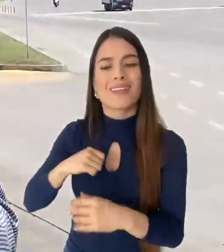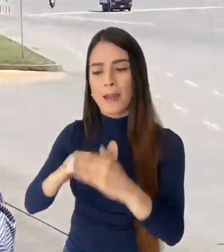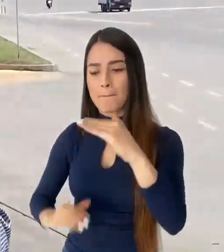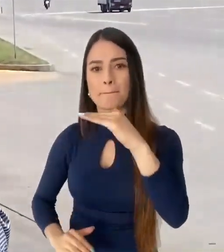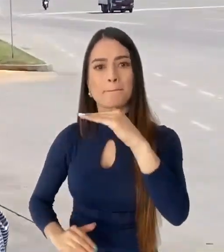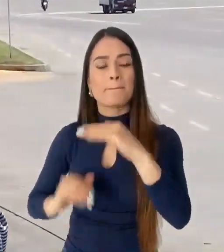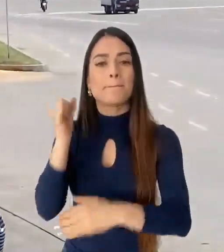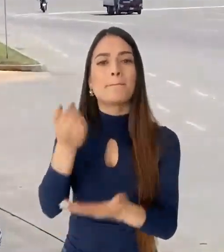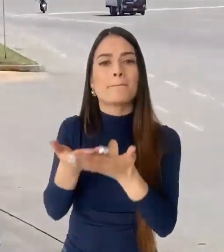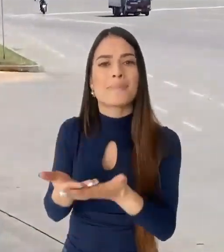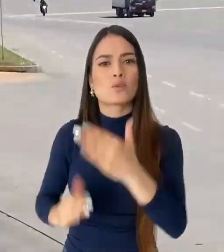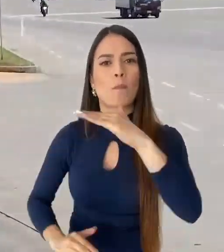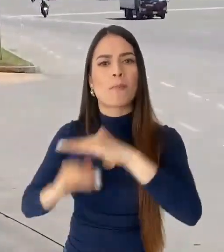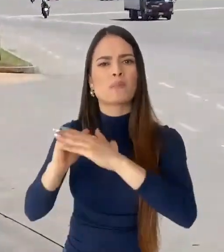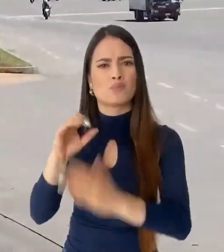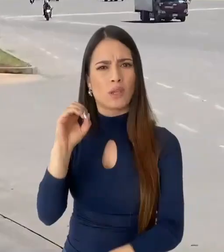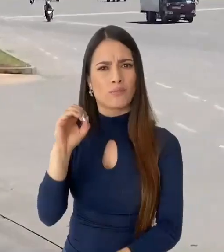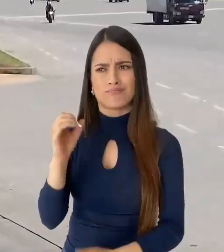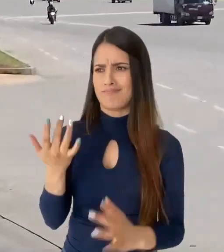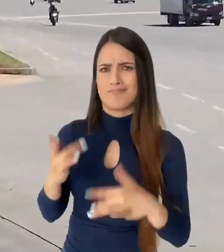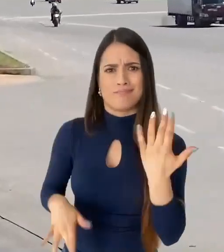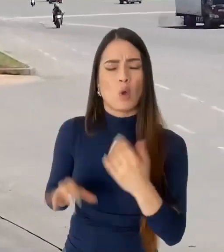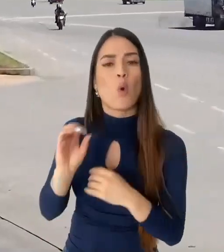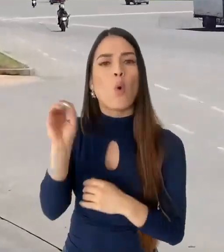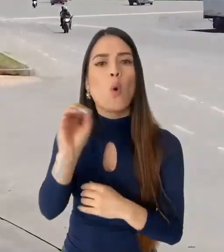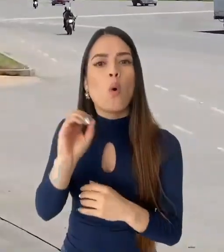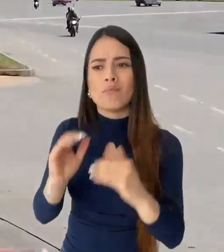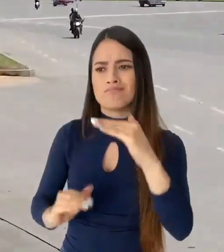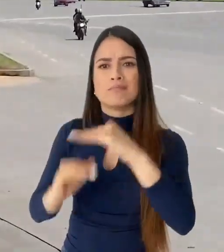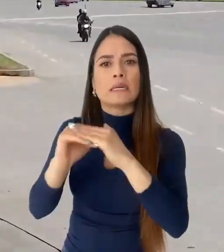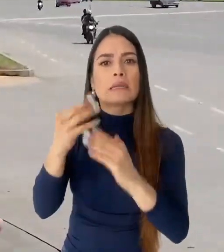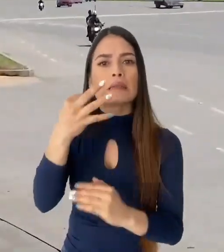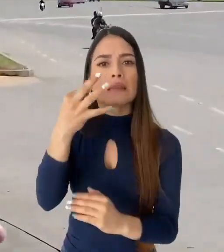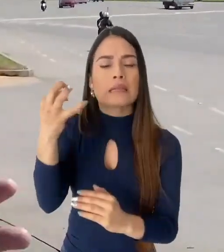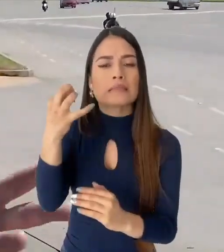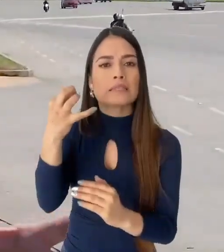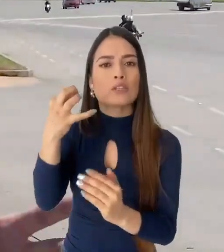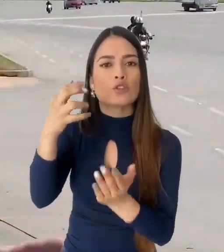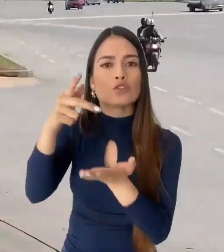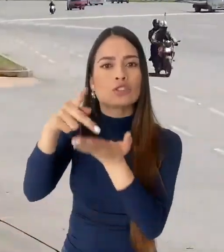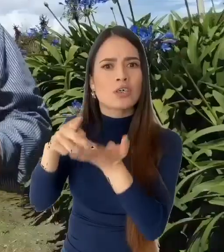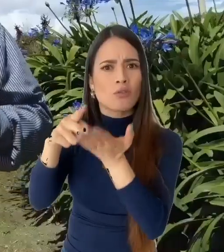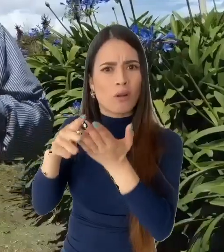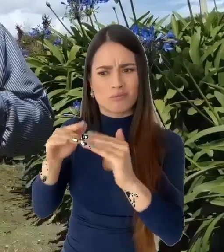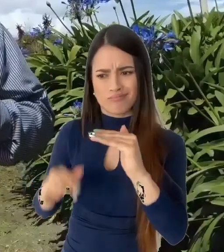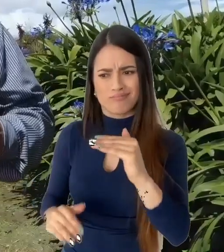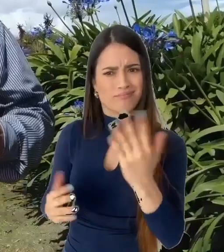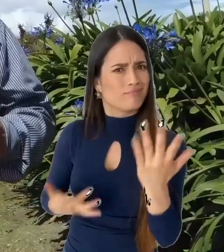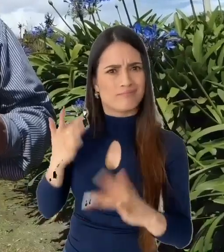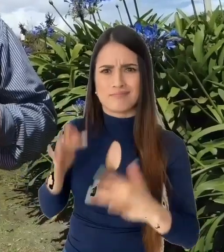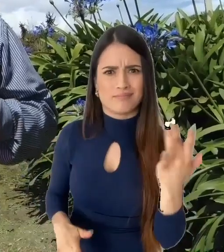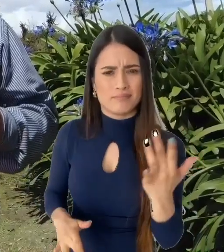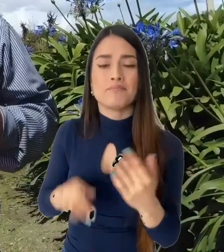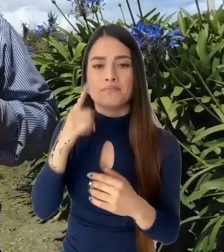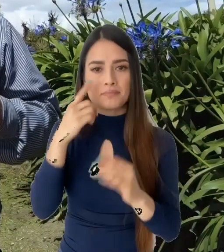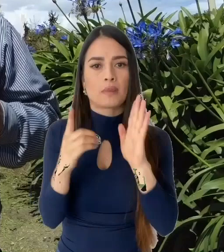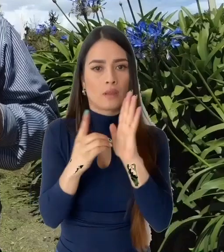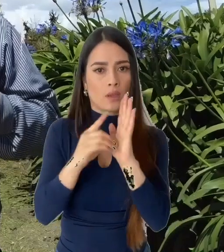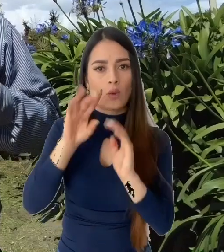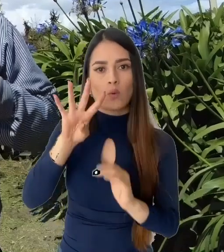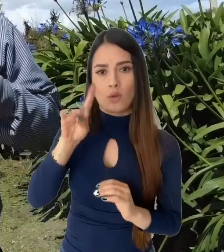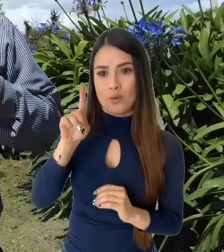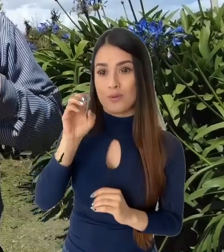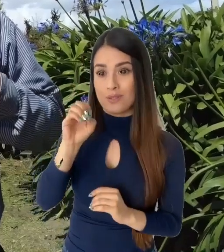con peso máximo de 0 o un peso inconsistente menor a 300 kilogramos el control al sobrepeso que está